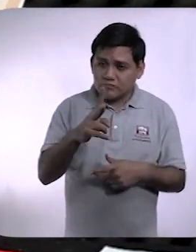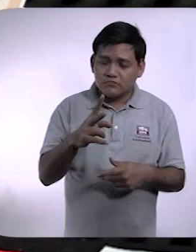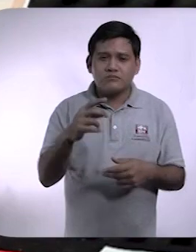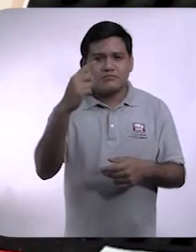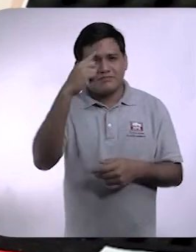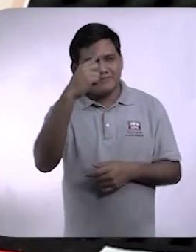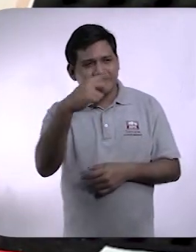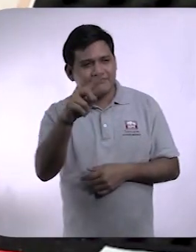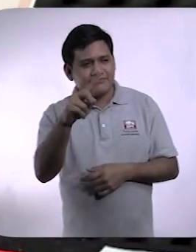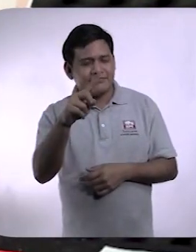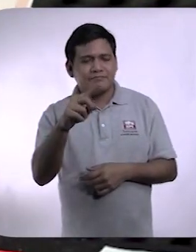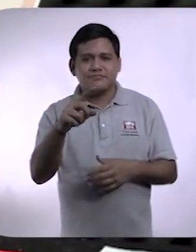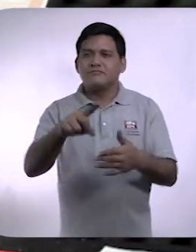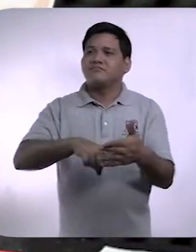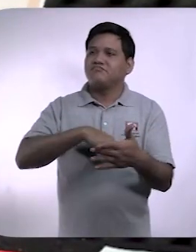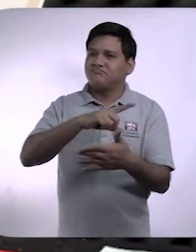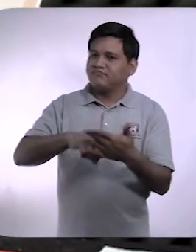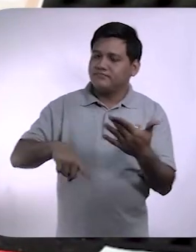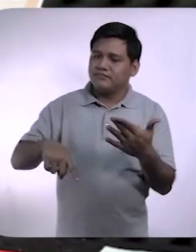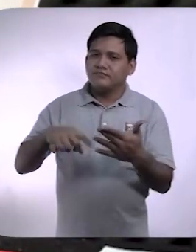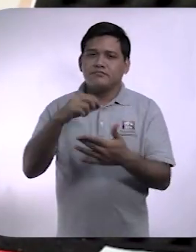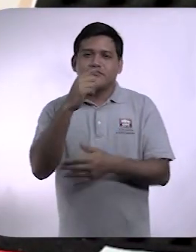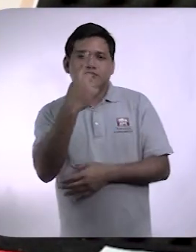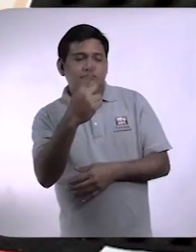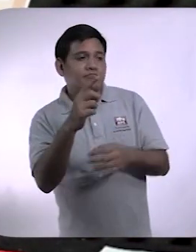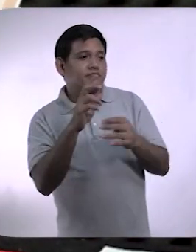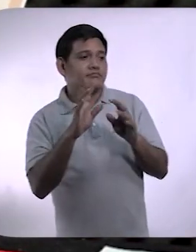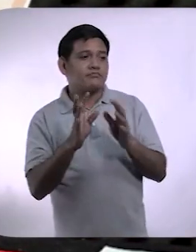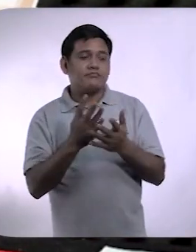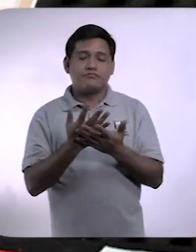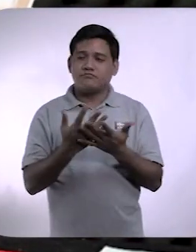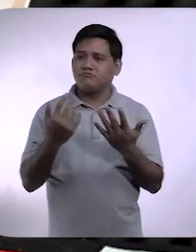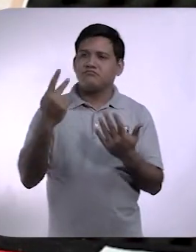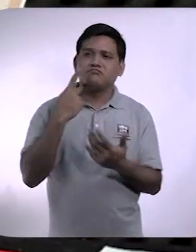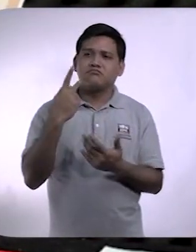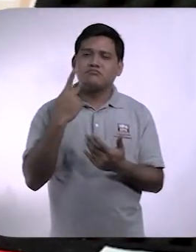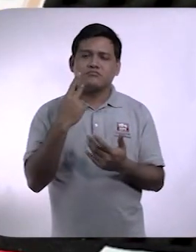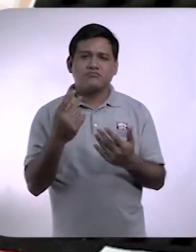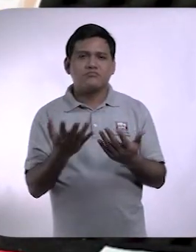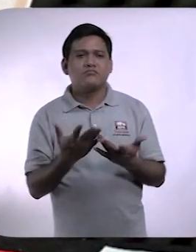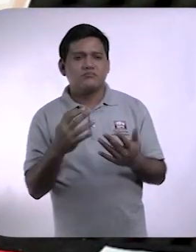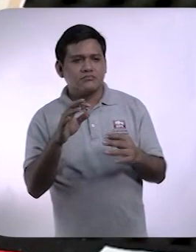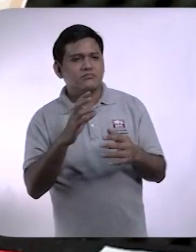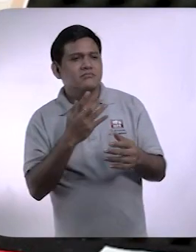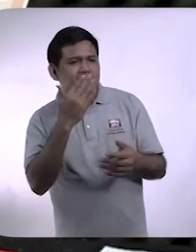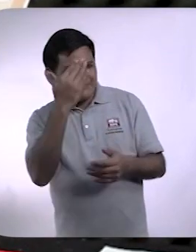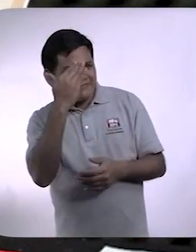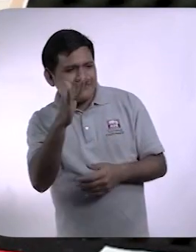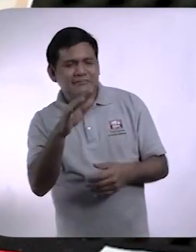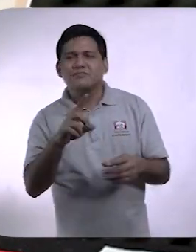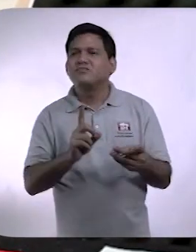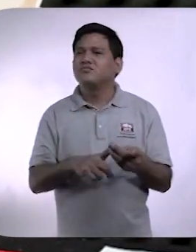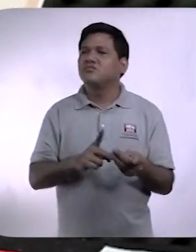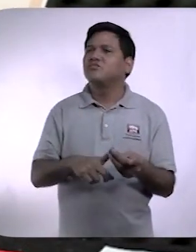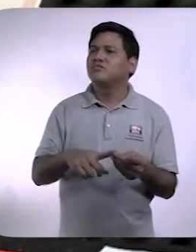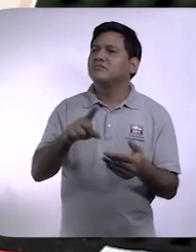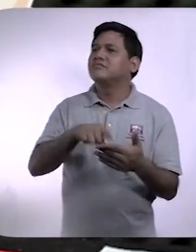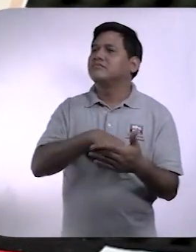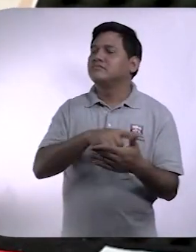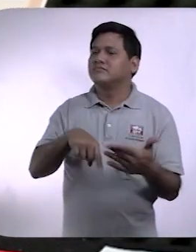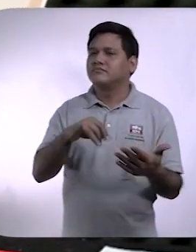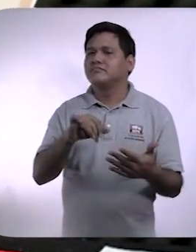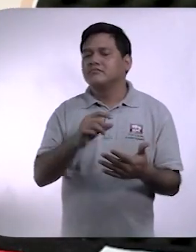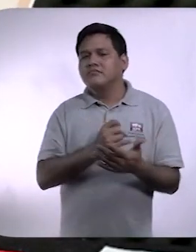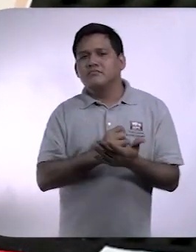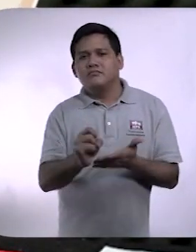fácil marcar un solo partido porque obviamente saben hacia dónde va tu voto efectivamente. En cambio, cuando